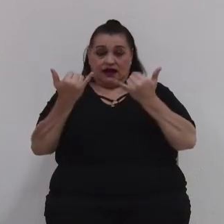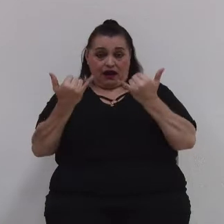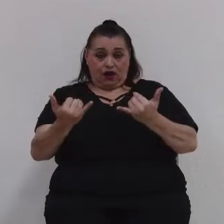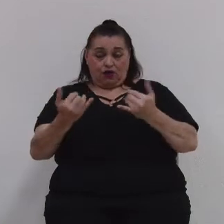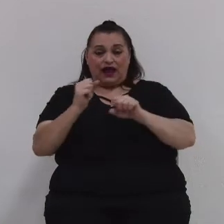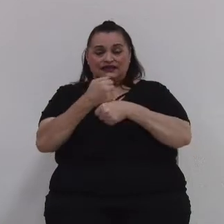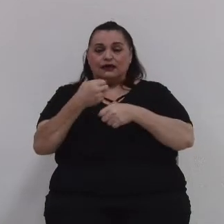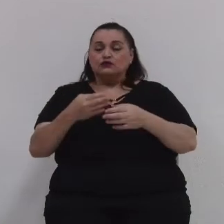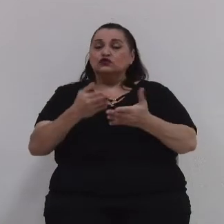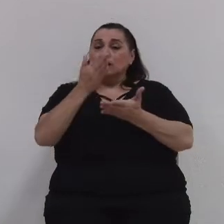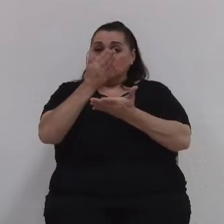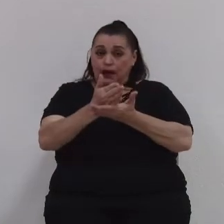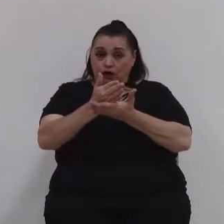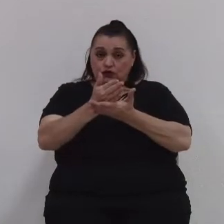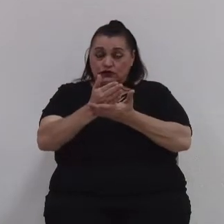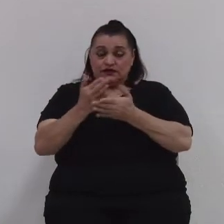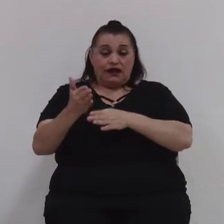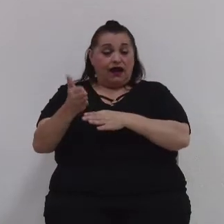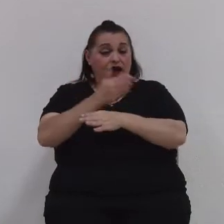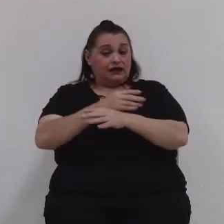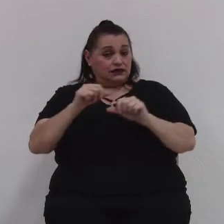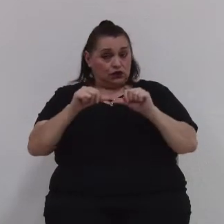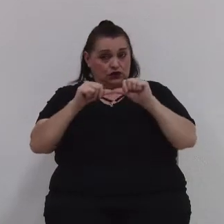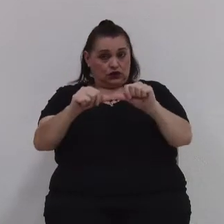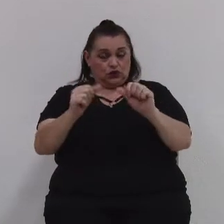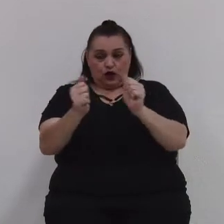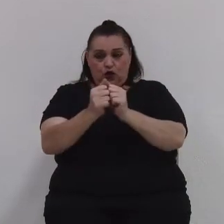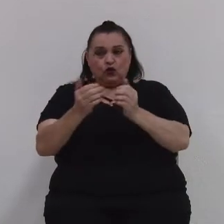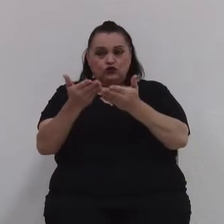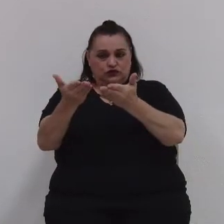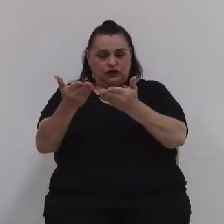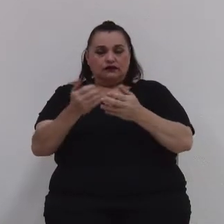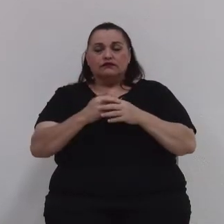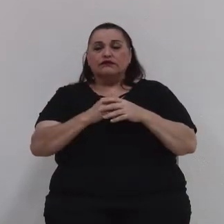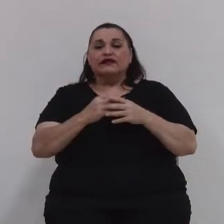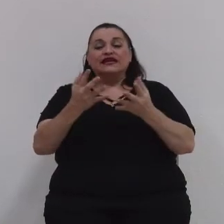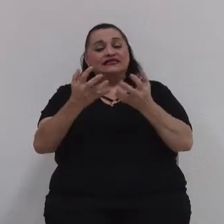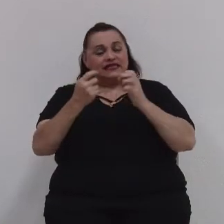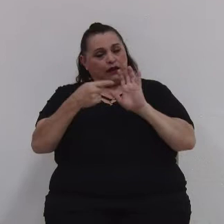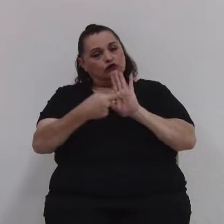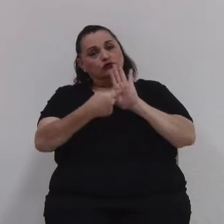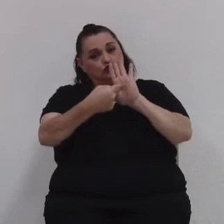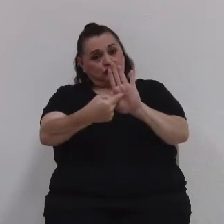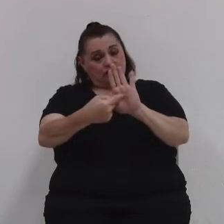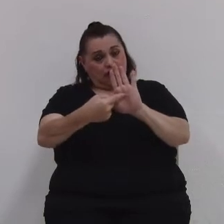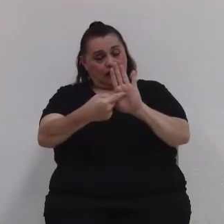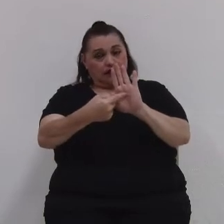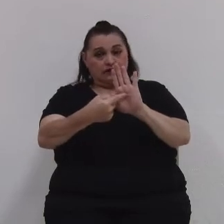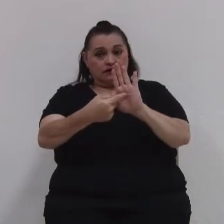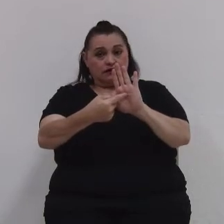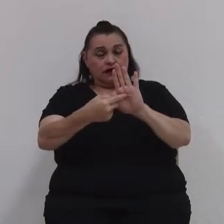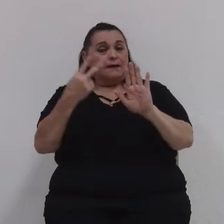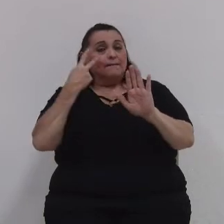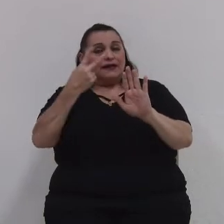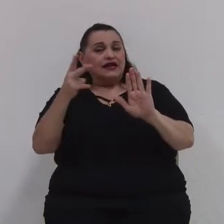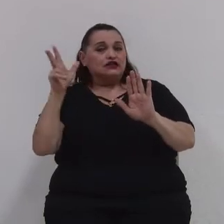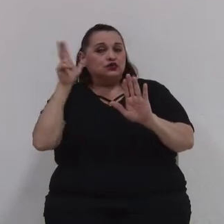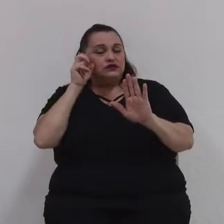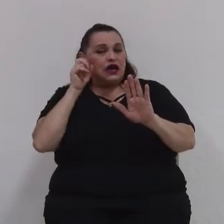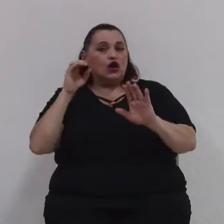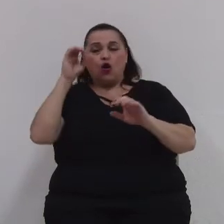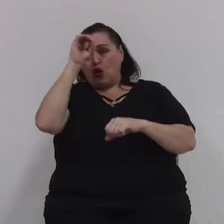breve pausa antes de continuar con usted, Abril. Quisiéramos proyectar, ver y escuchar la opinión